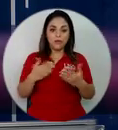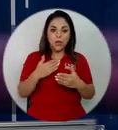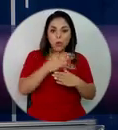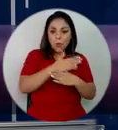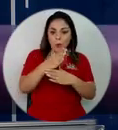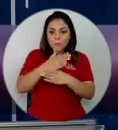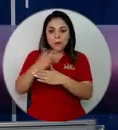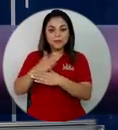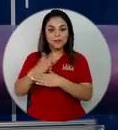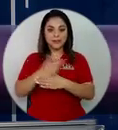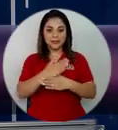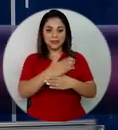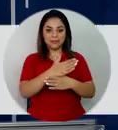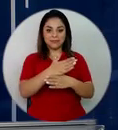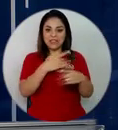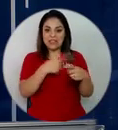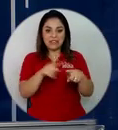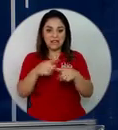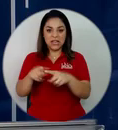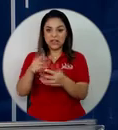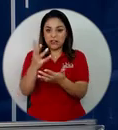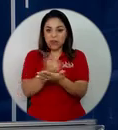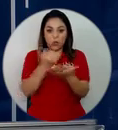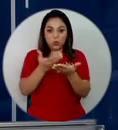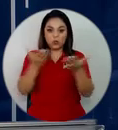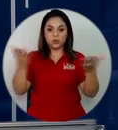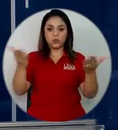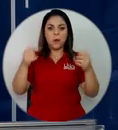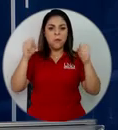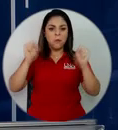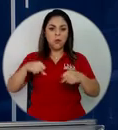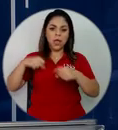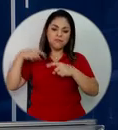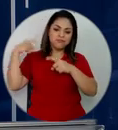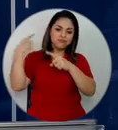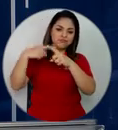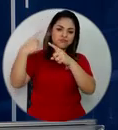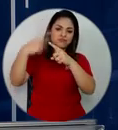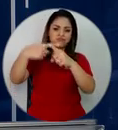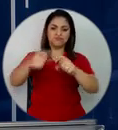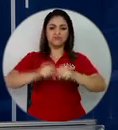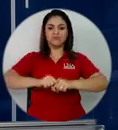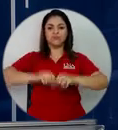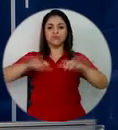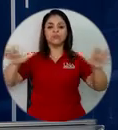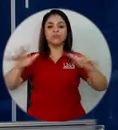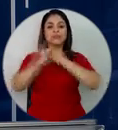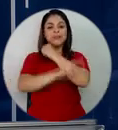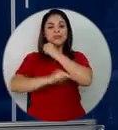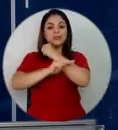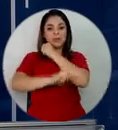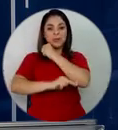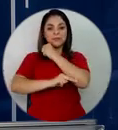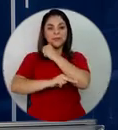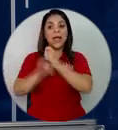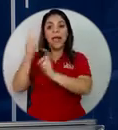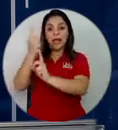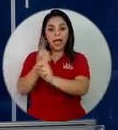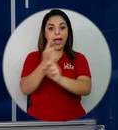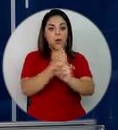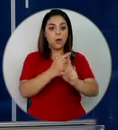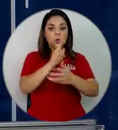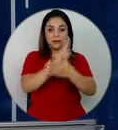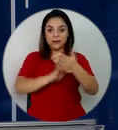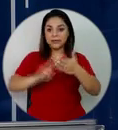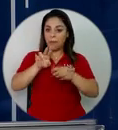el compartir de diferentes recursos pues puedan duplicarse, triplicarse sus acciones en todo el territorio nacional. Cada universidad hace